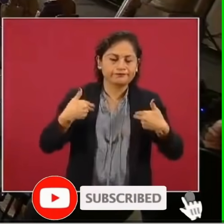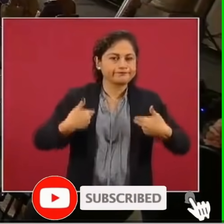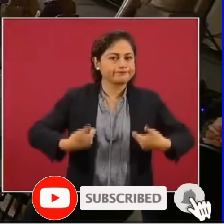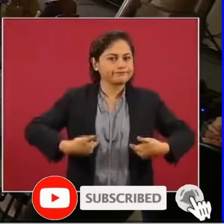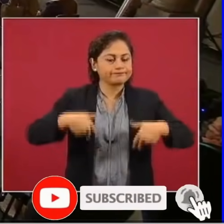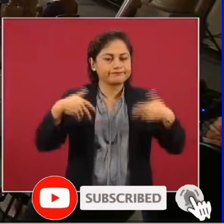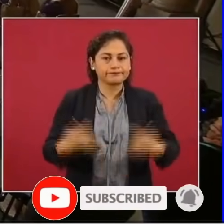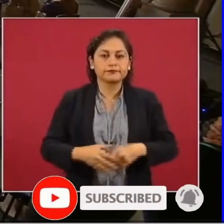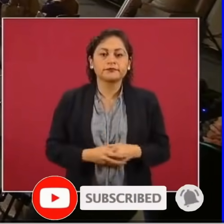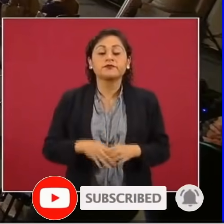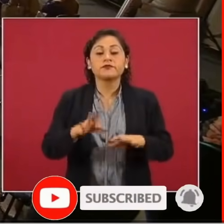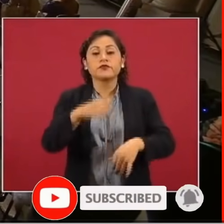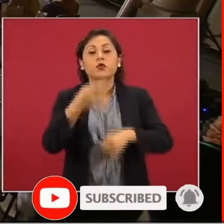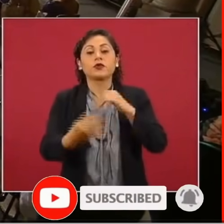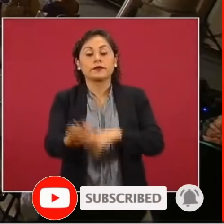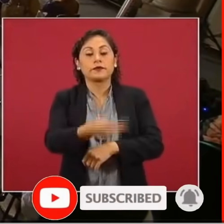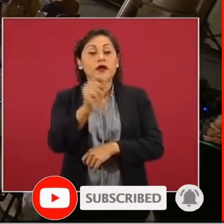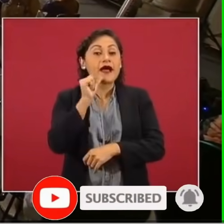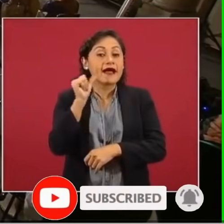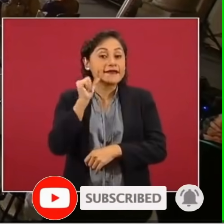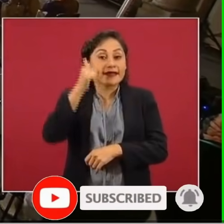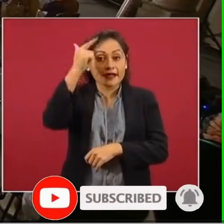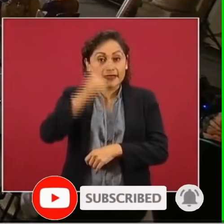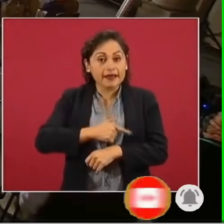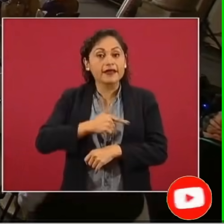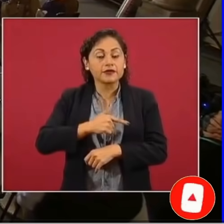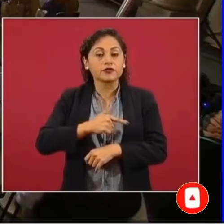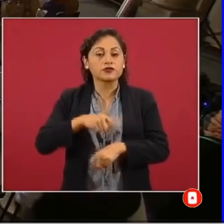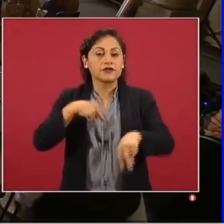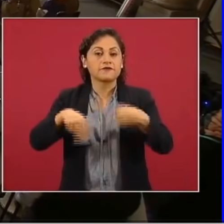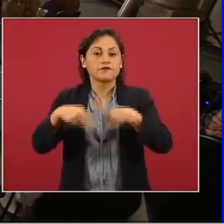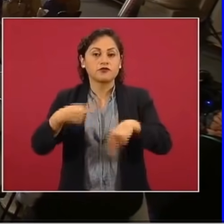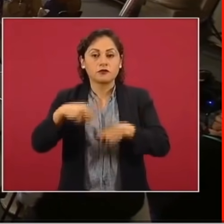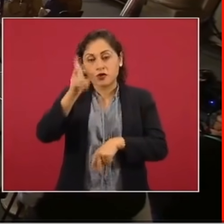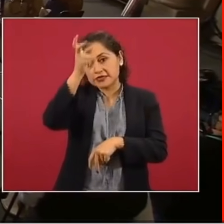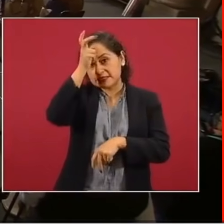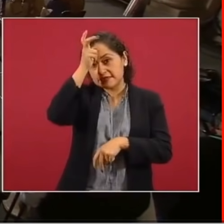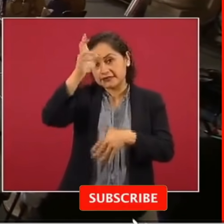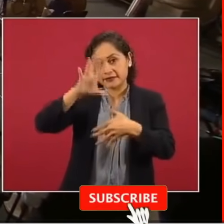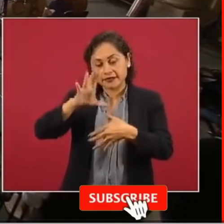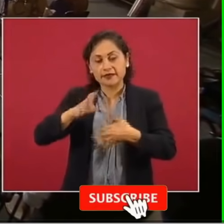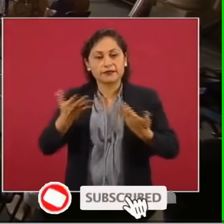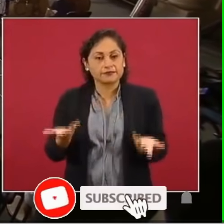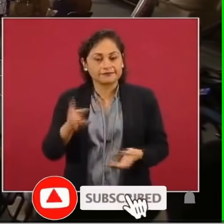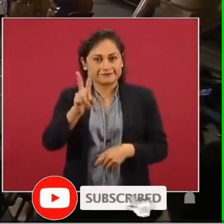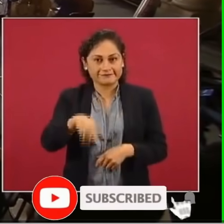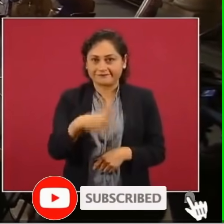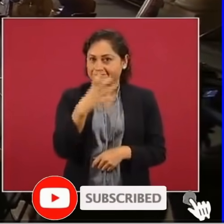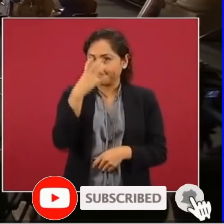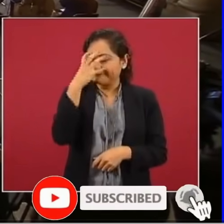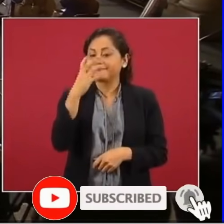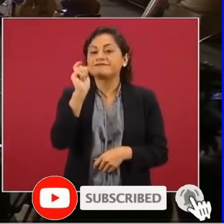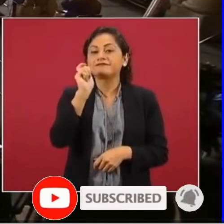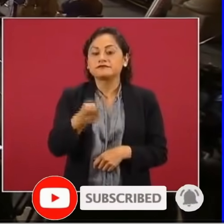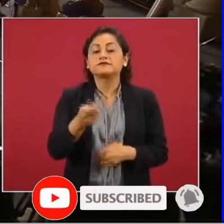una segunda pregunta, señor presidente. La noche de ayer se disputó un clásico nacional Chivas América. Lo vergonzoso de todo esto fue que, pese a